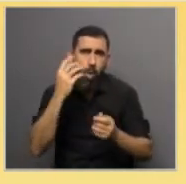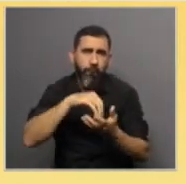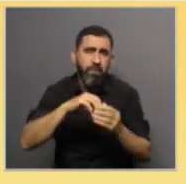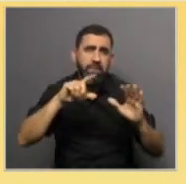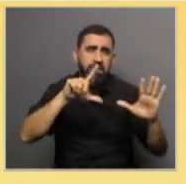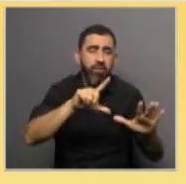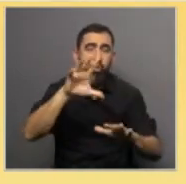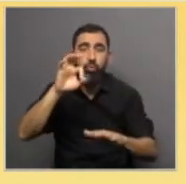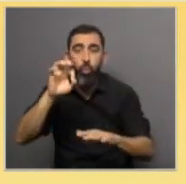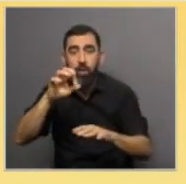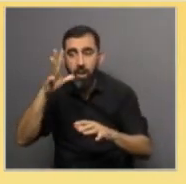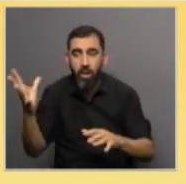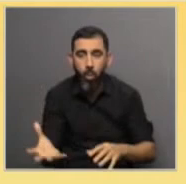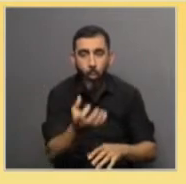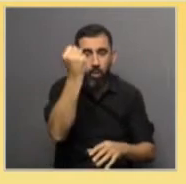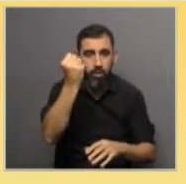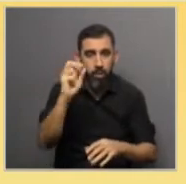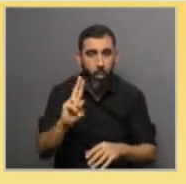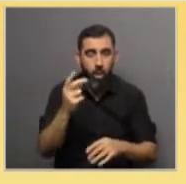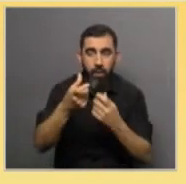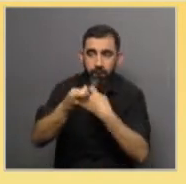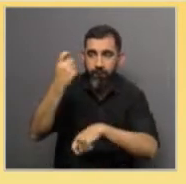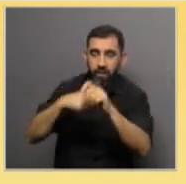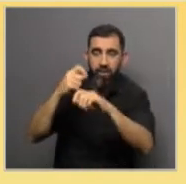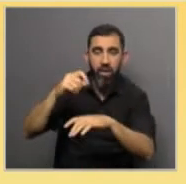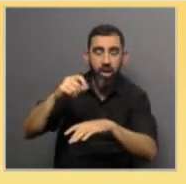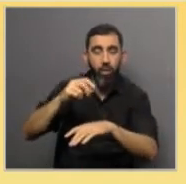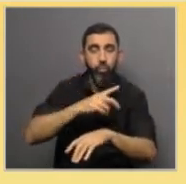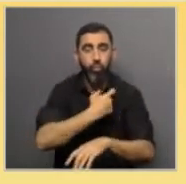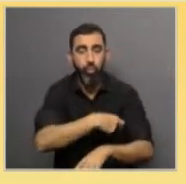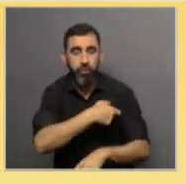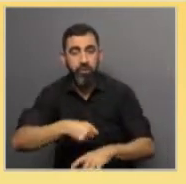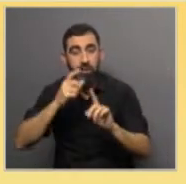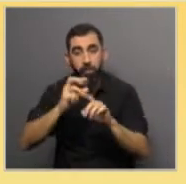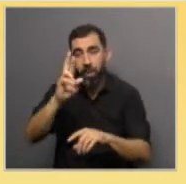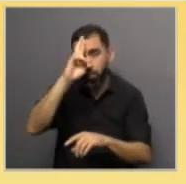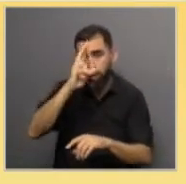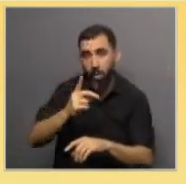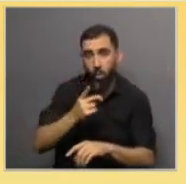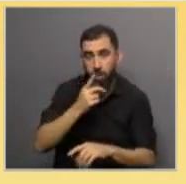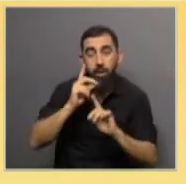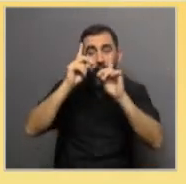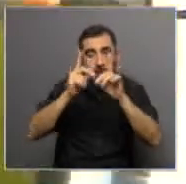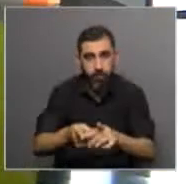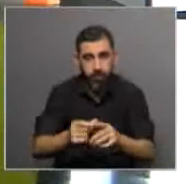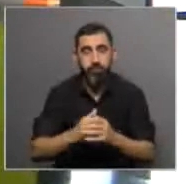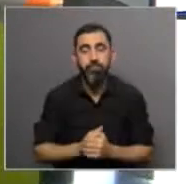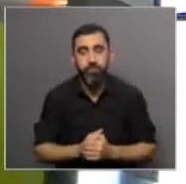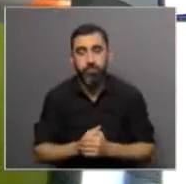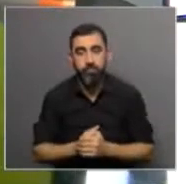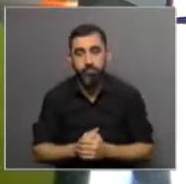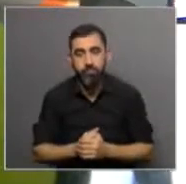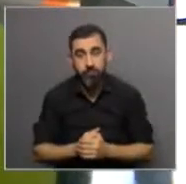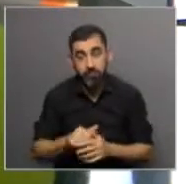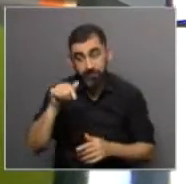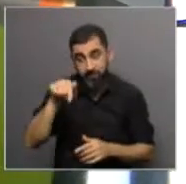750 arañas que se encontraron de Uruguay a Suiza y también de Uruguay a República Dominicana. Eso es terrible, ¿no? O sea, y ahí